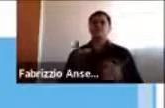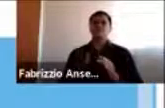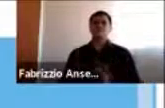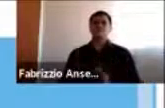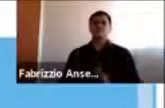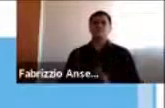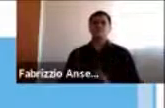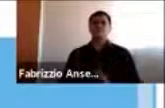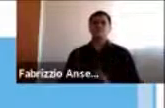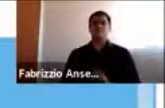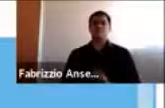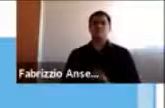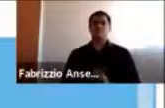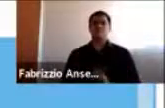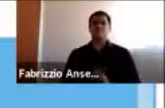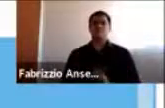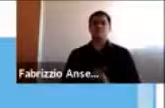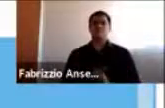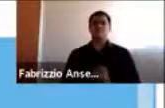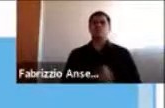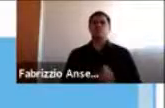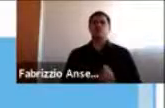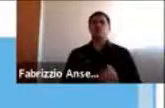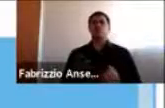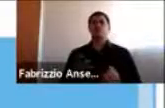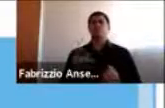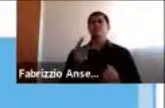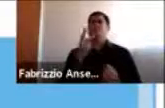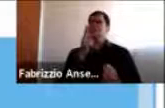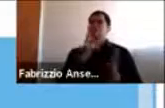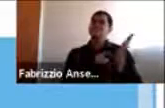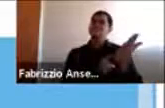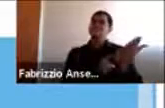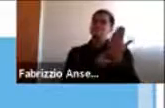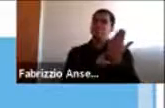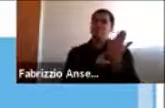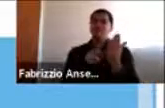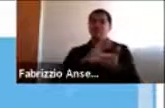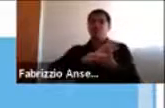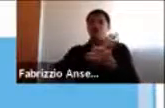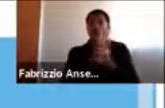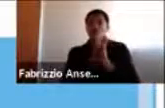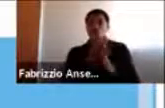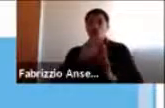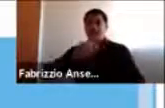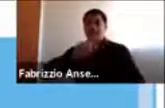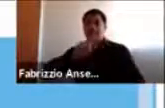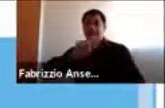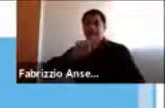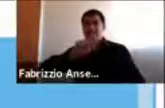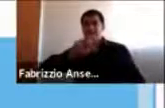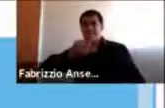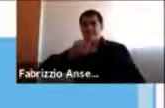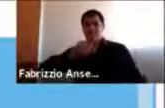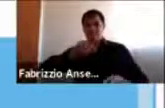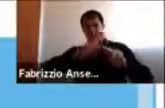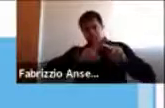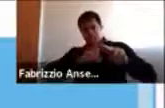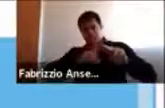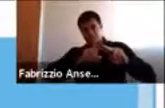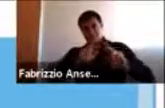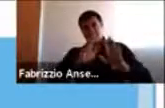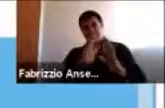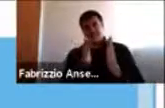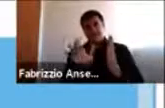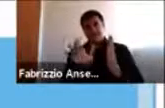las características de todos los avatars que han sido creados en el dispositivo entonces ustedes ven una tarjeta para